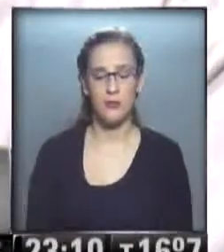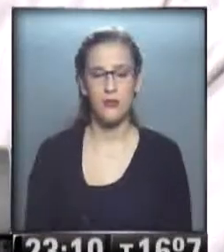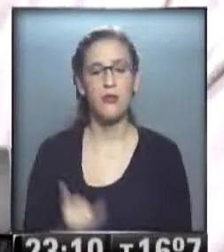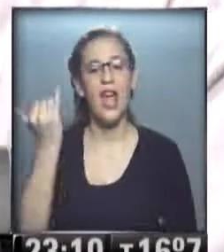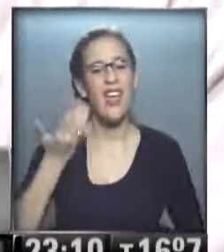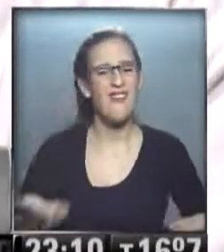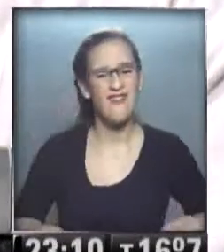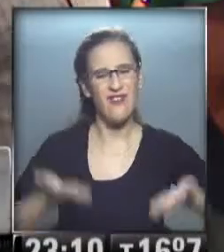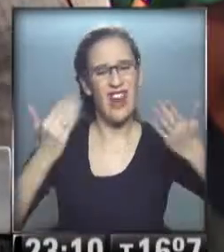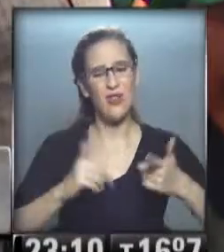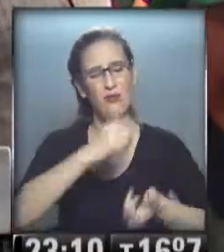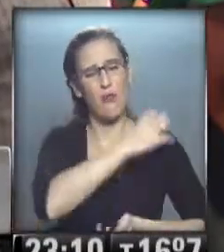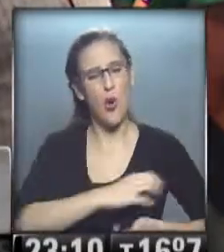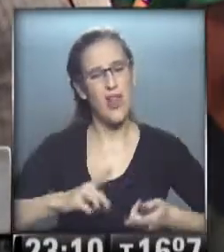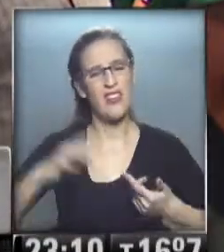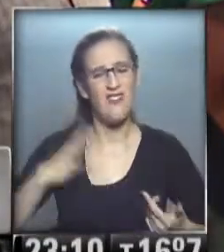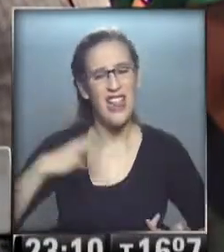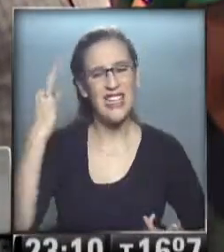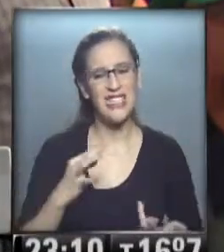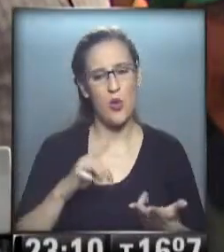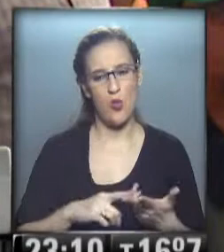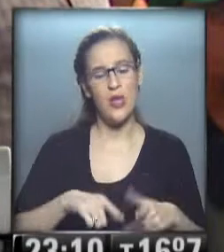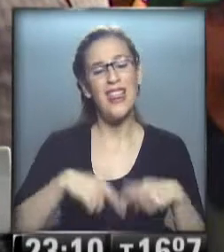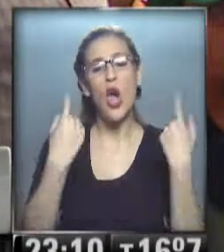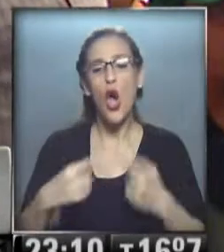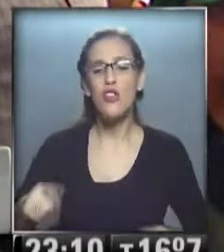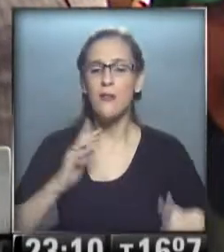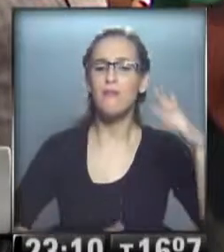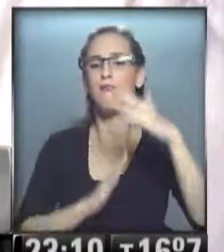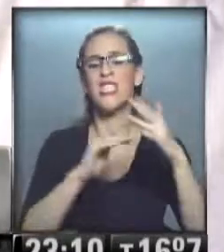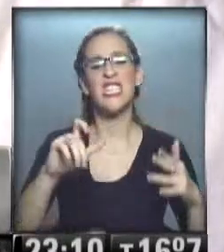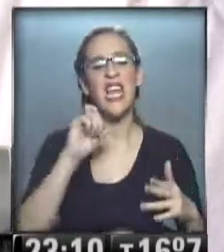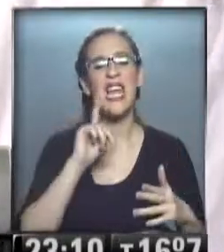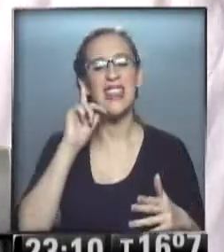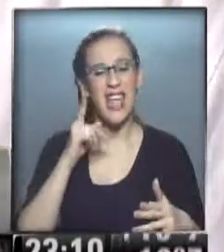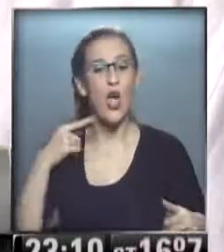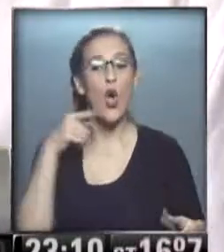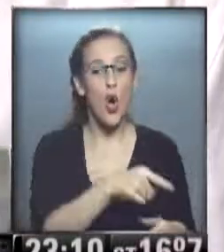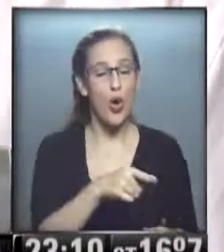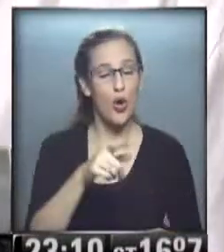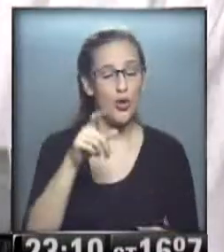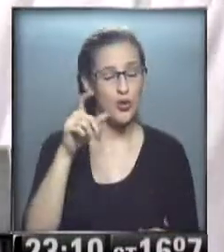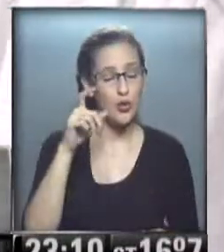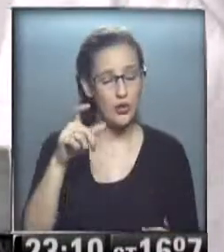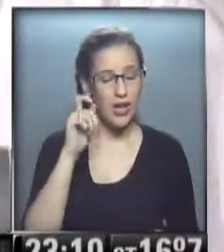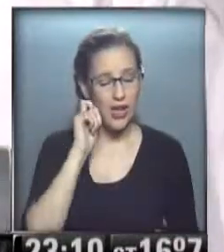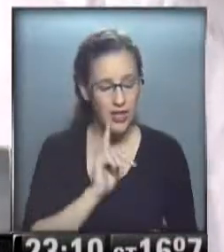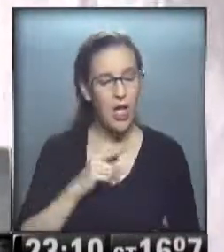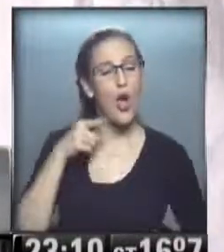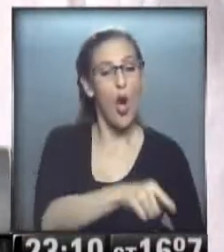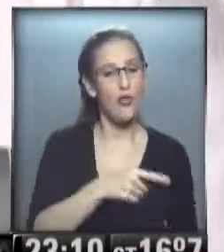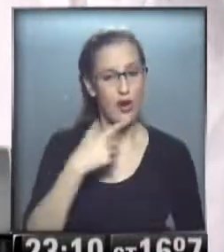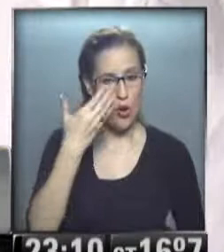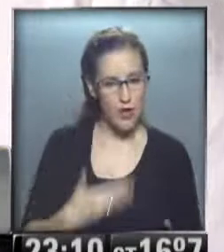Inflación, pobreza e inseguridad son los ejes con los que la CGT opositora que lidera Hugo Moyano convocó a